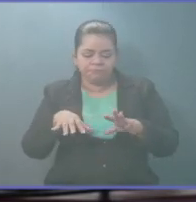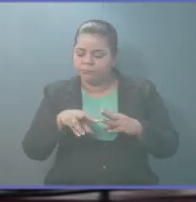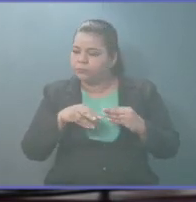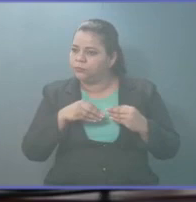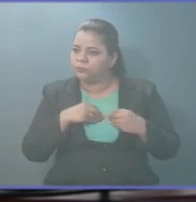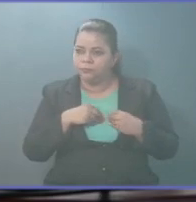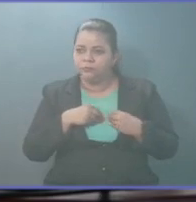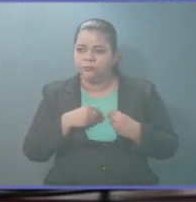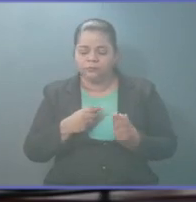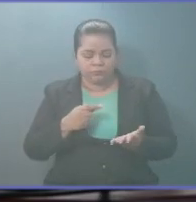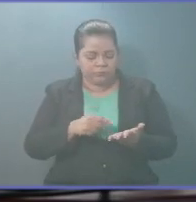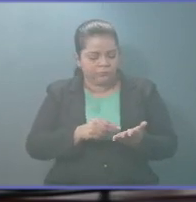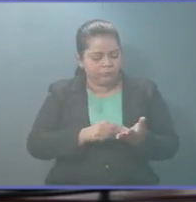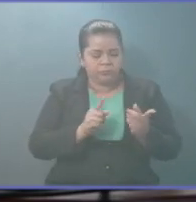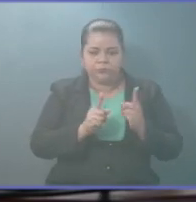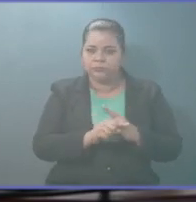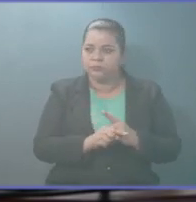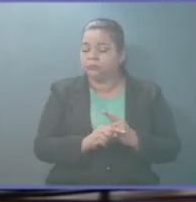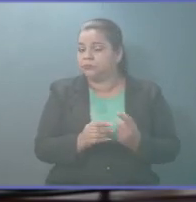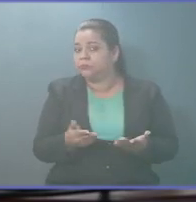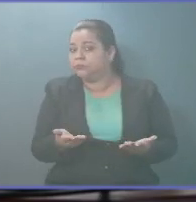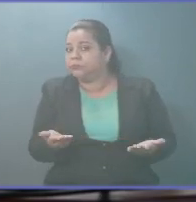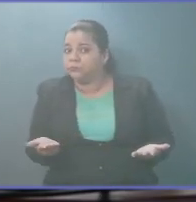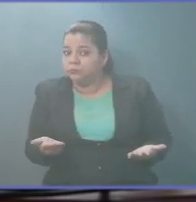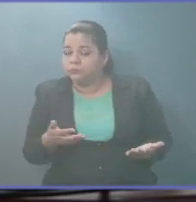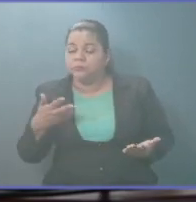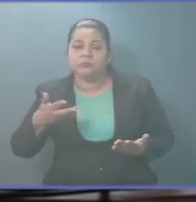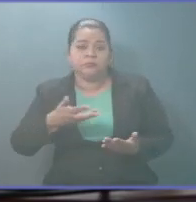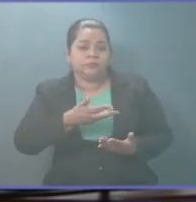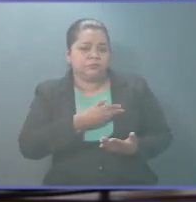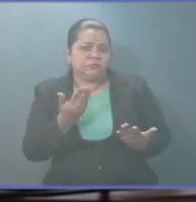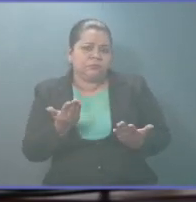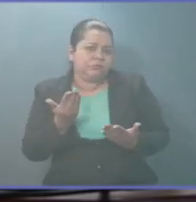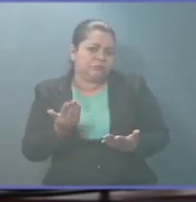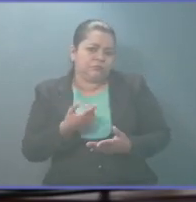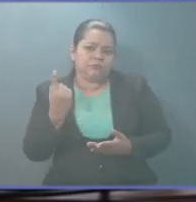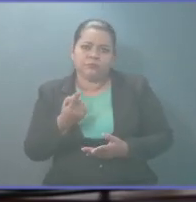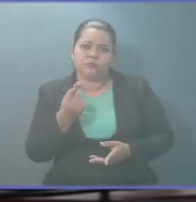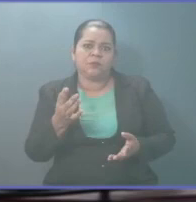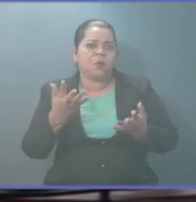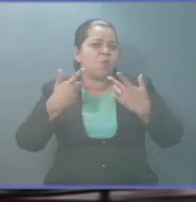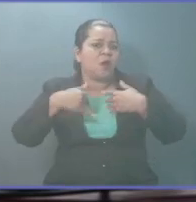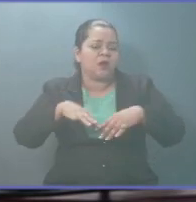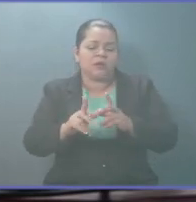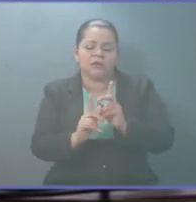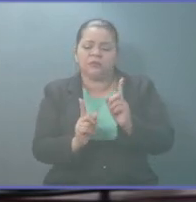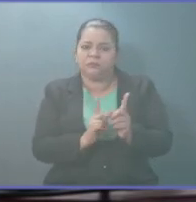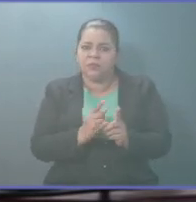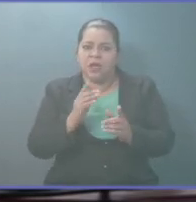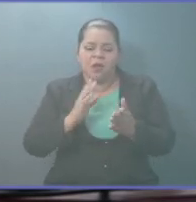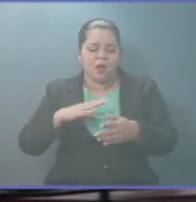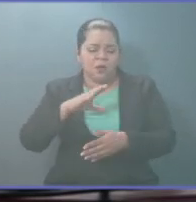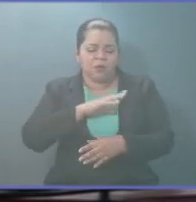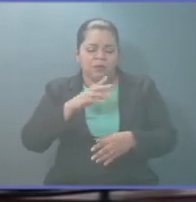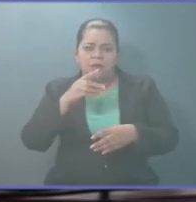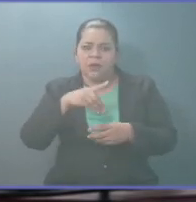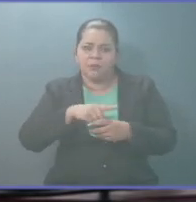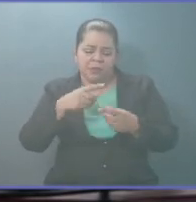agrega, ¿verdad?, lo de resolución. Pero yo entiendo que el artículo que se